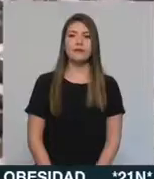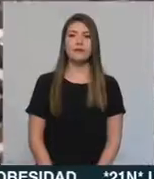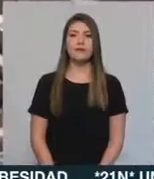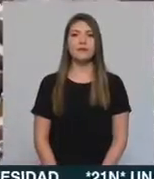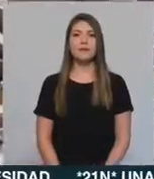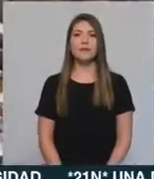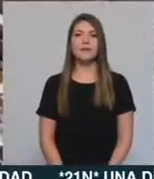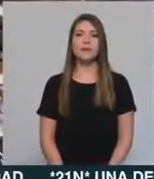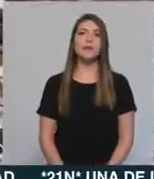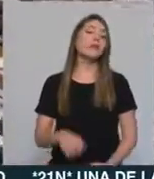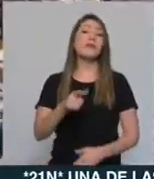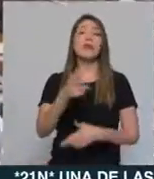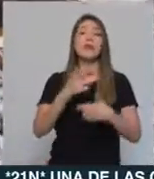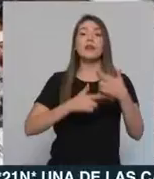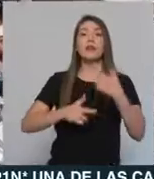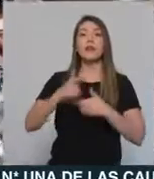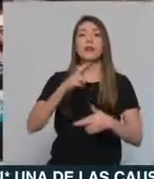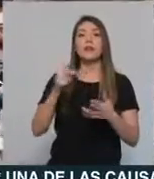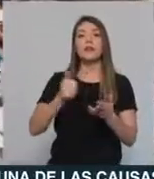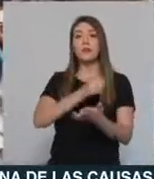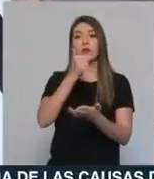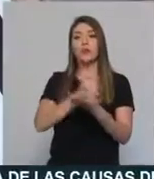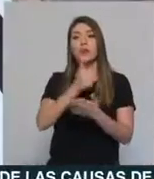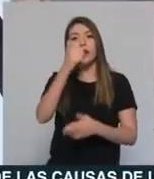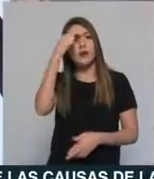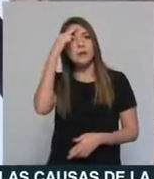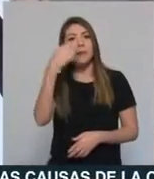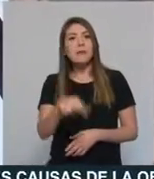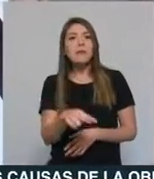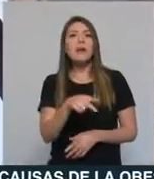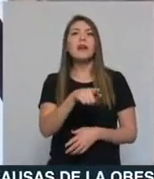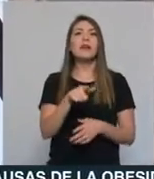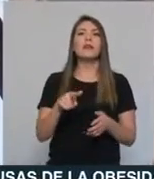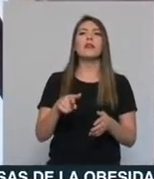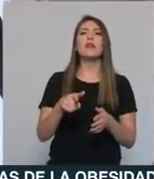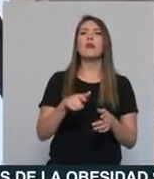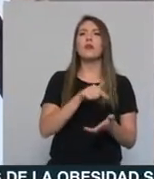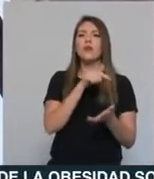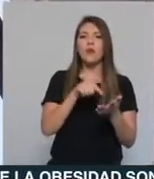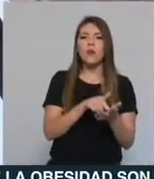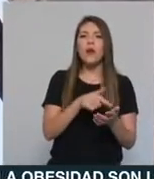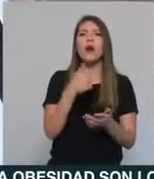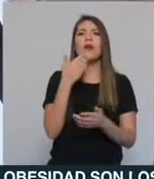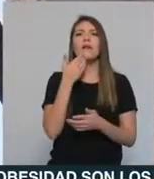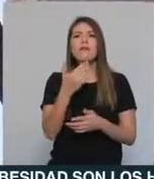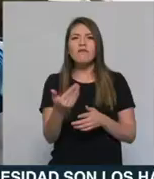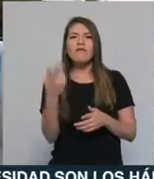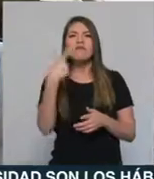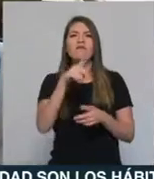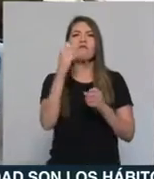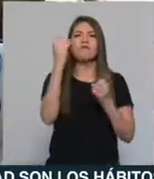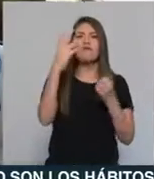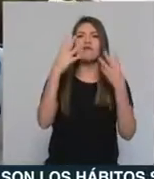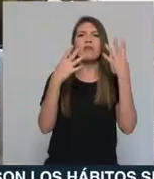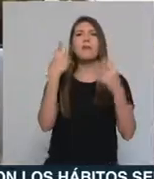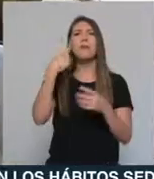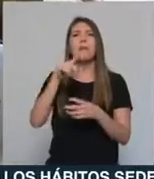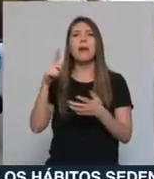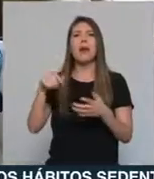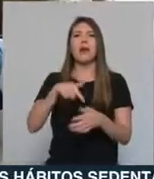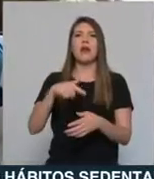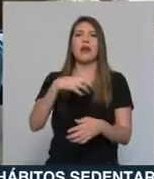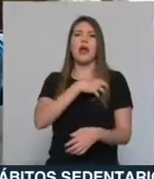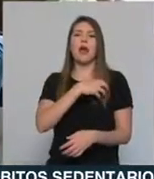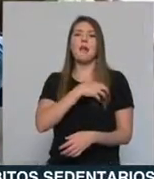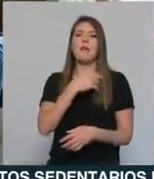Regresar a la Ciudad de México a un camino de honestidad, entrega en el servicio público y de orientación hacia una capital innovadora y de